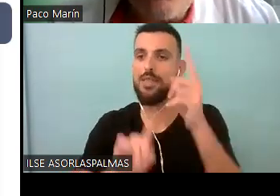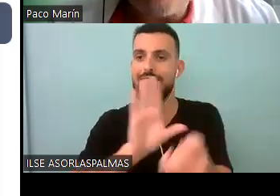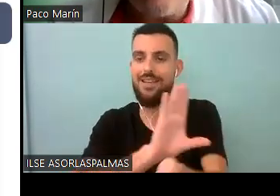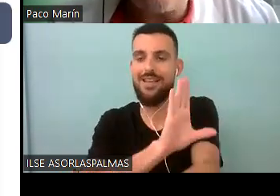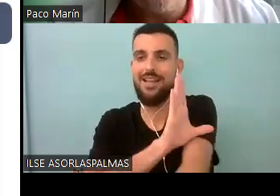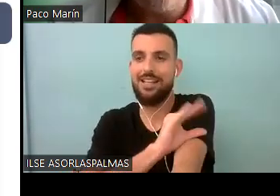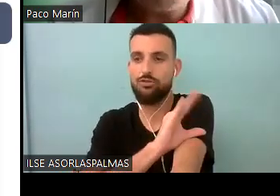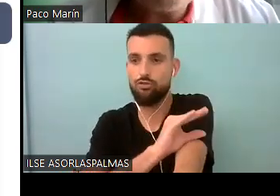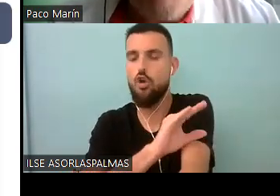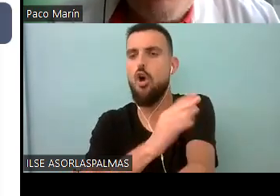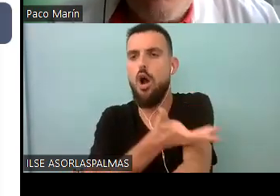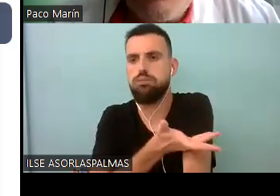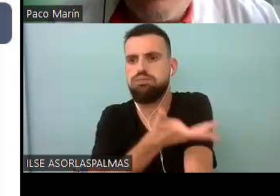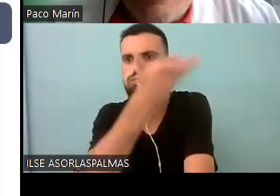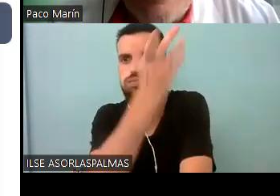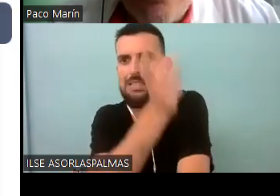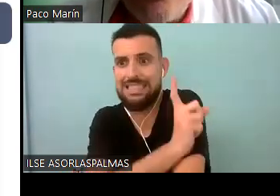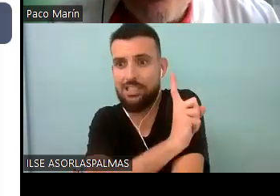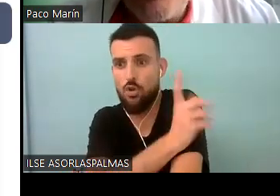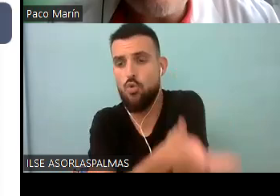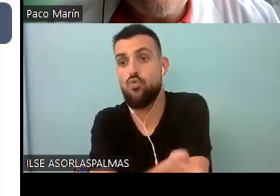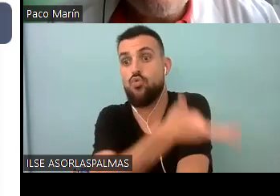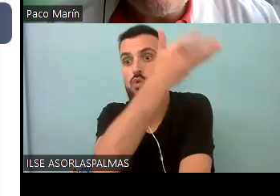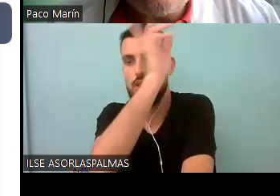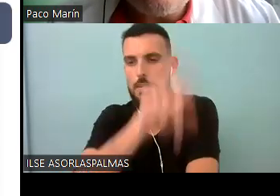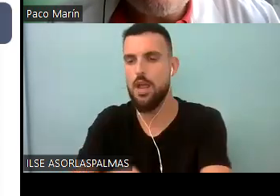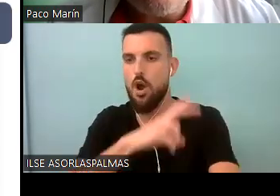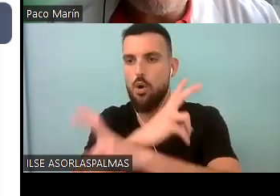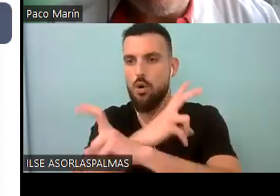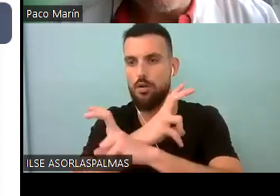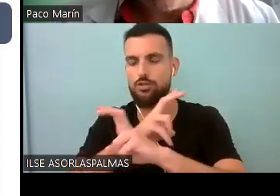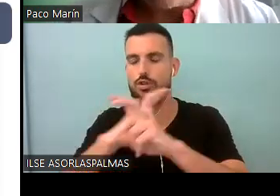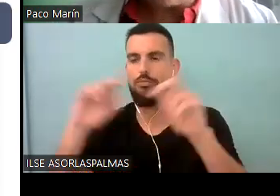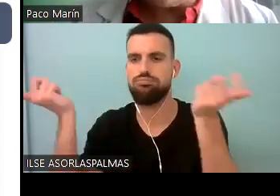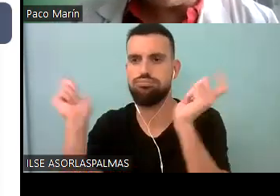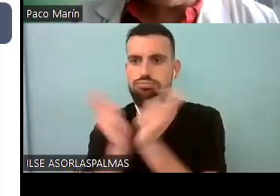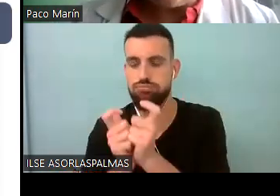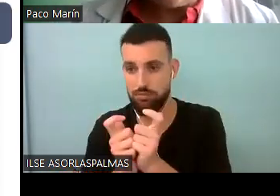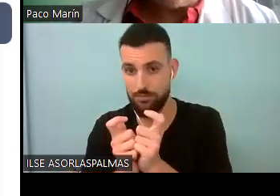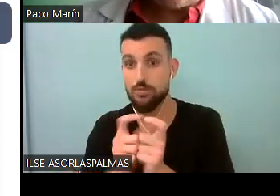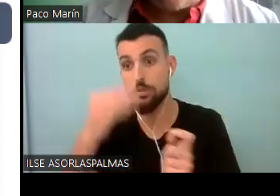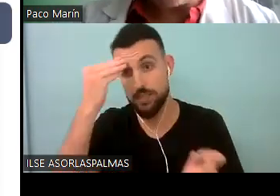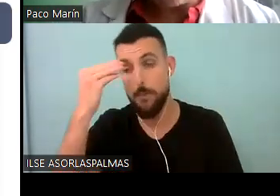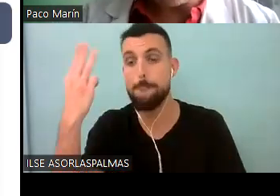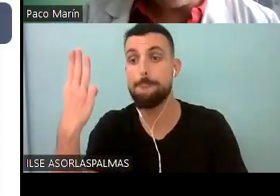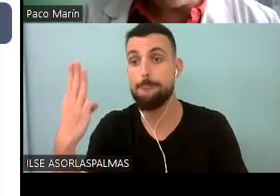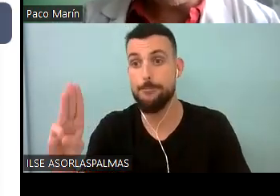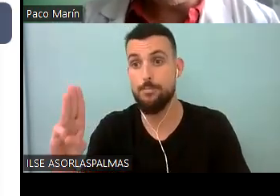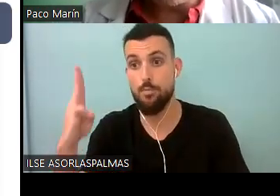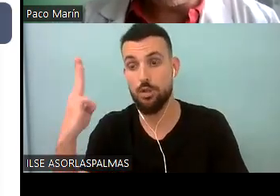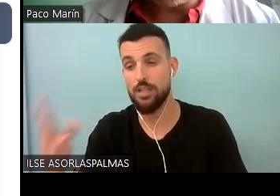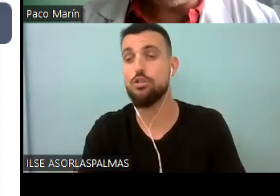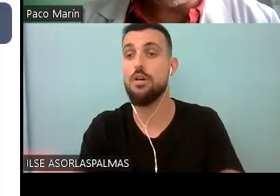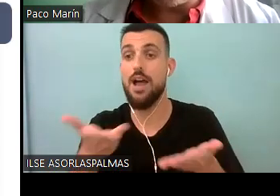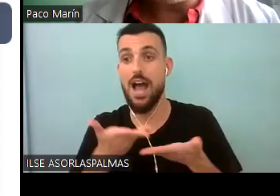del riesgo cardiovascular, comporta una desmineralización ósea y sabéis que el potasio es el principal compensador de